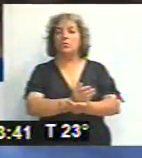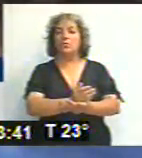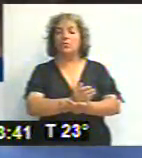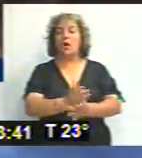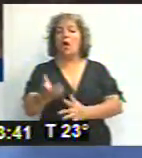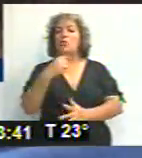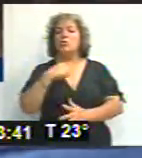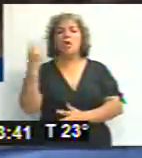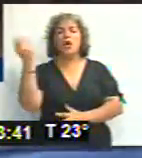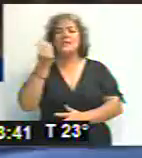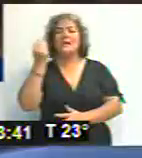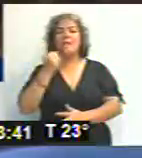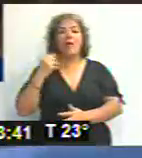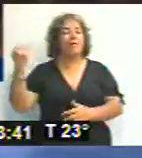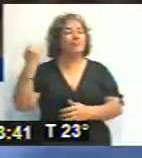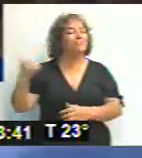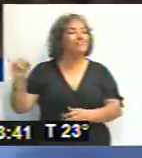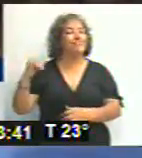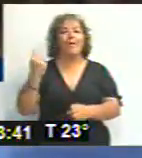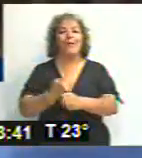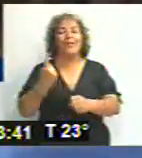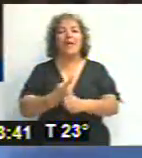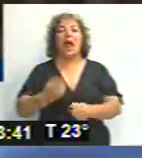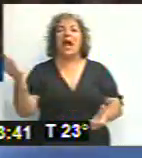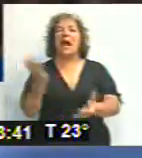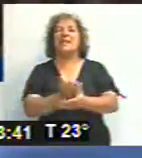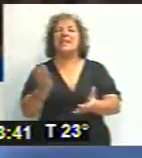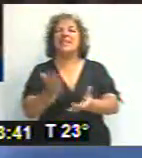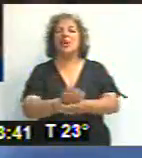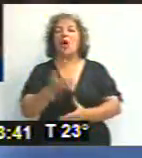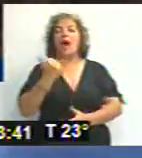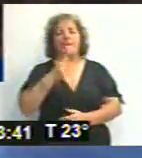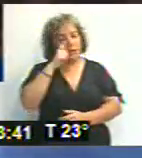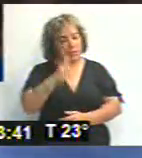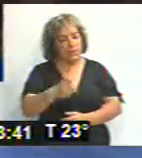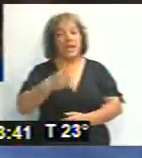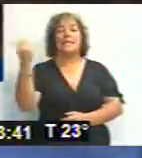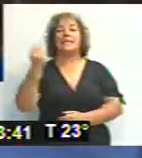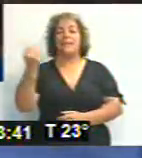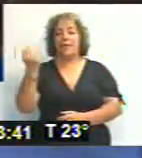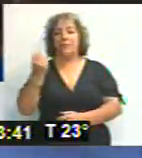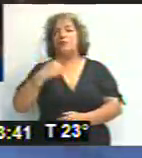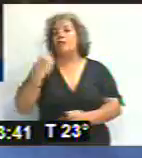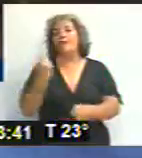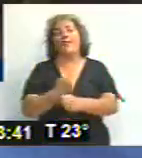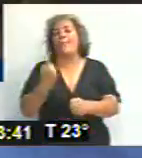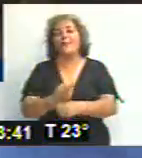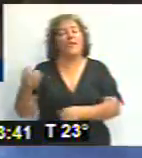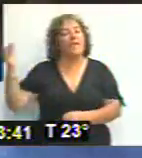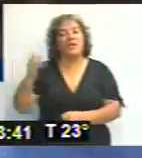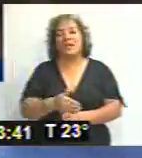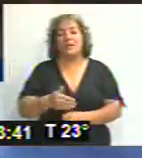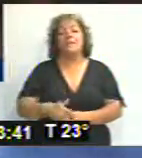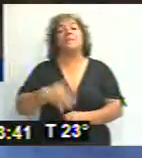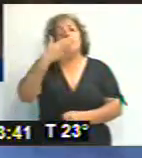Y yo el sábado no pude venir. Los castigados tienen visita los sábados. Yo no pude venir.